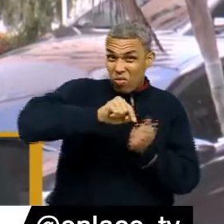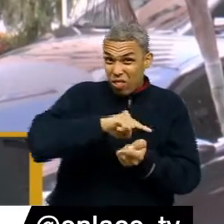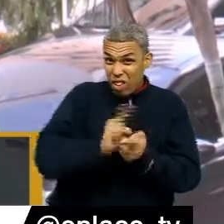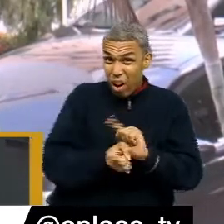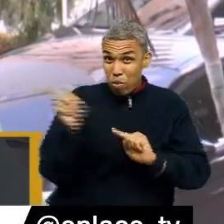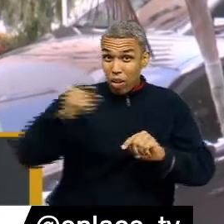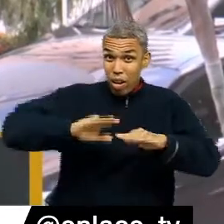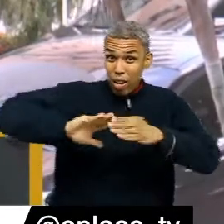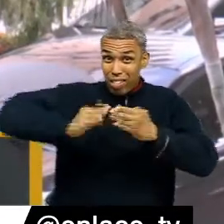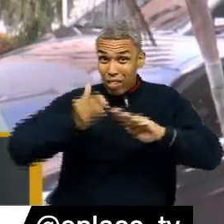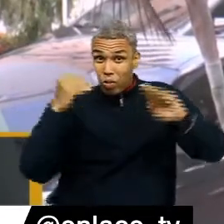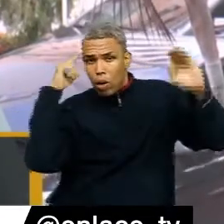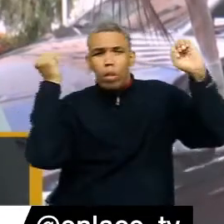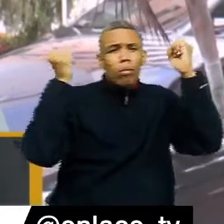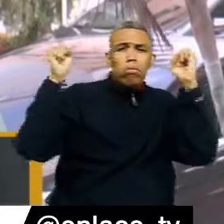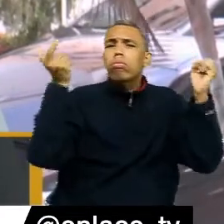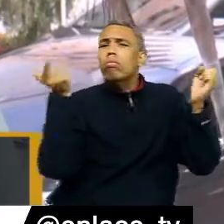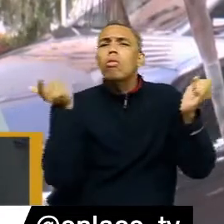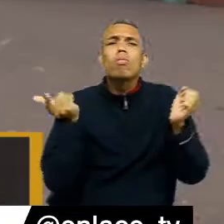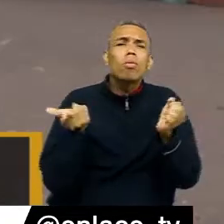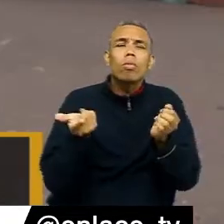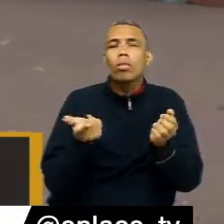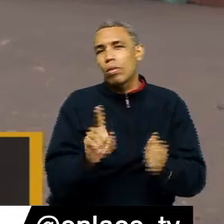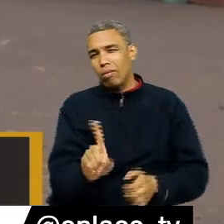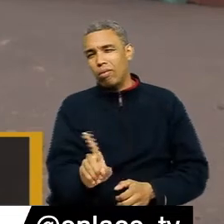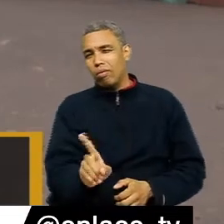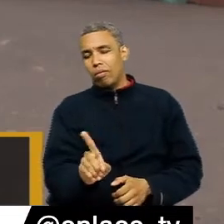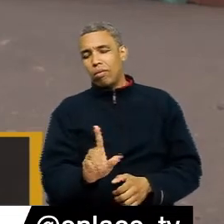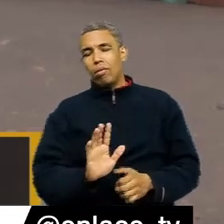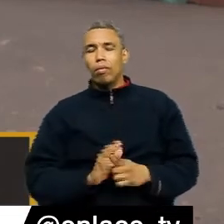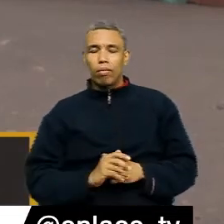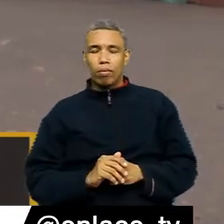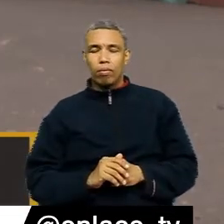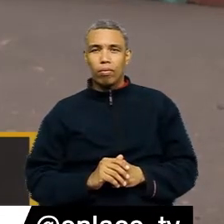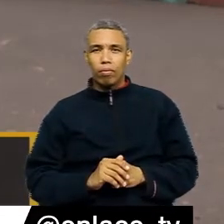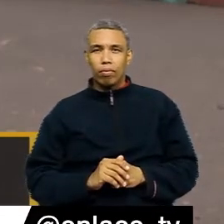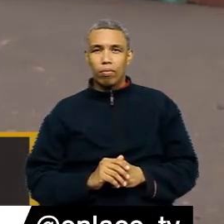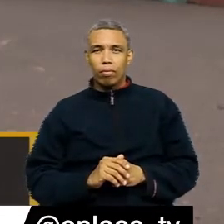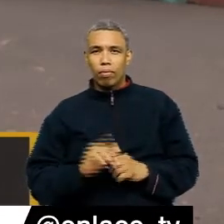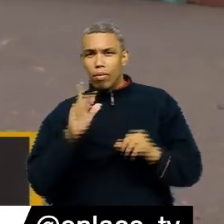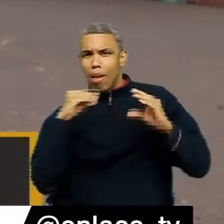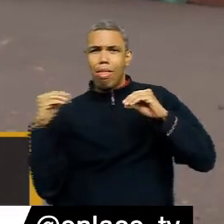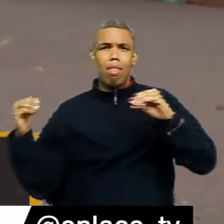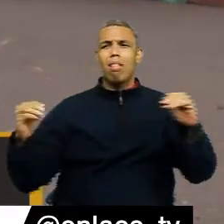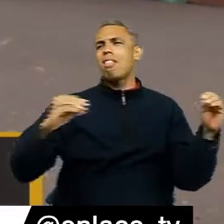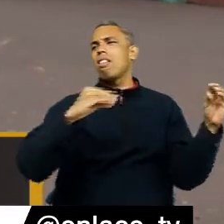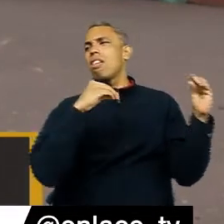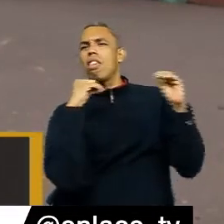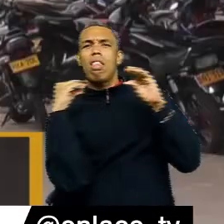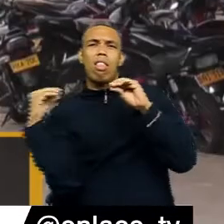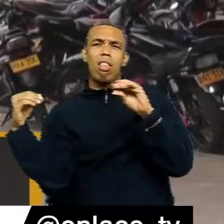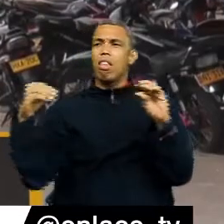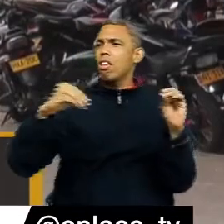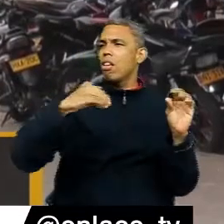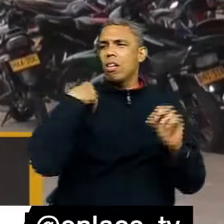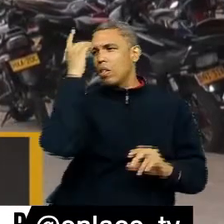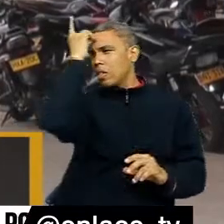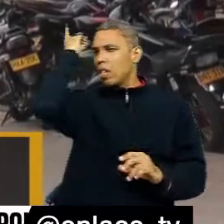tema de cobertura, una serie de cosas que viendo, pues, la comunidad está hablando en este momento, dando a entender